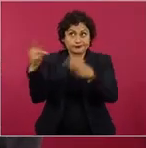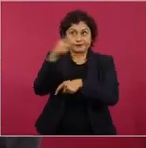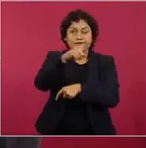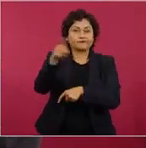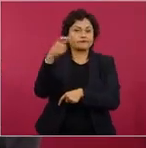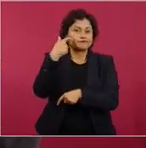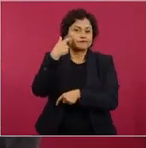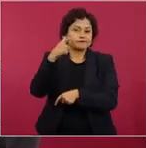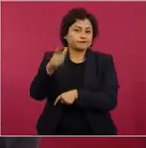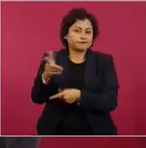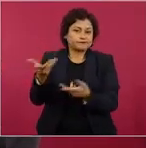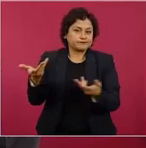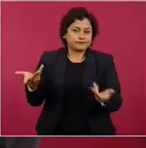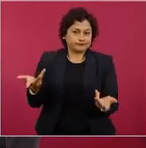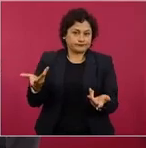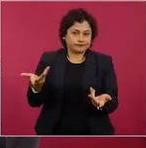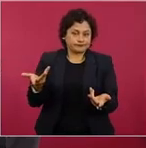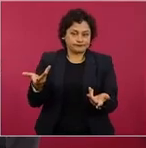adquirirlo.